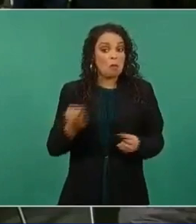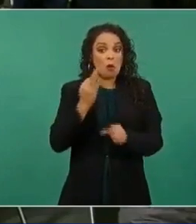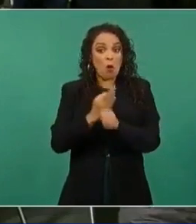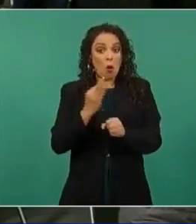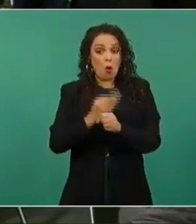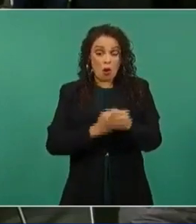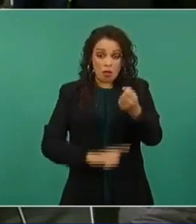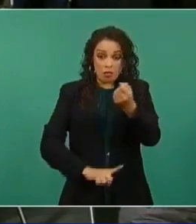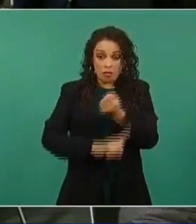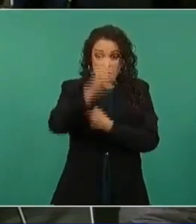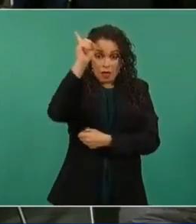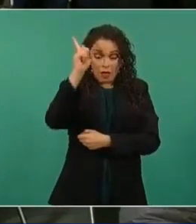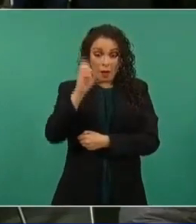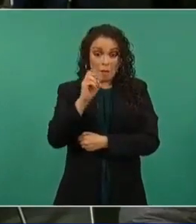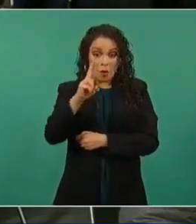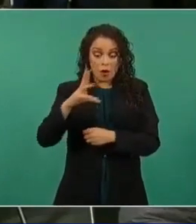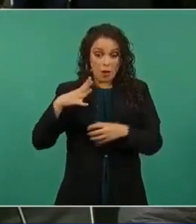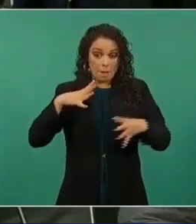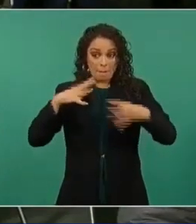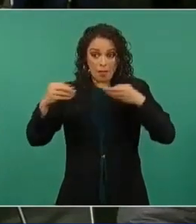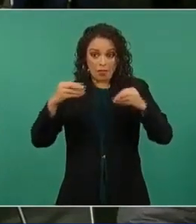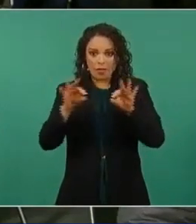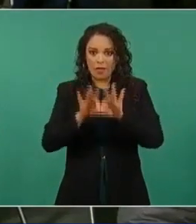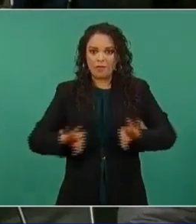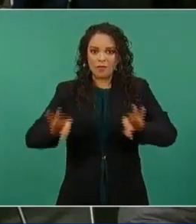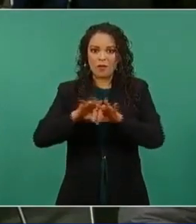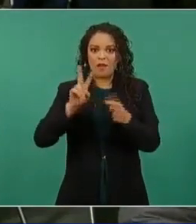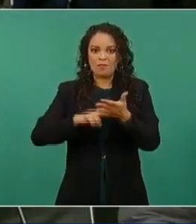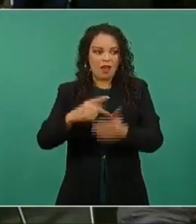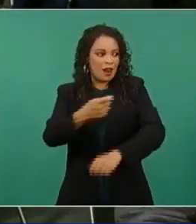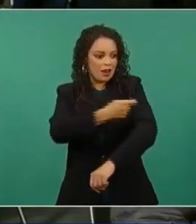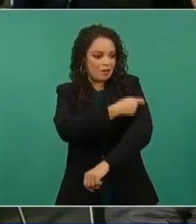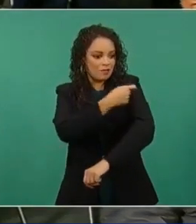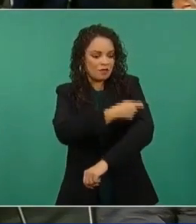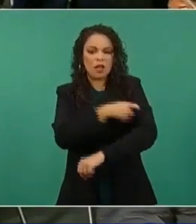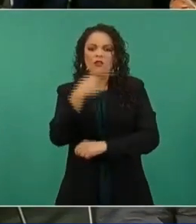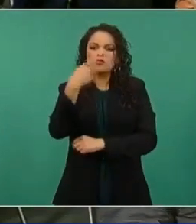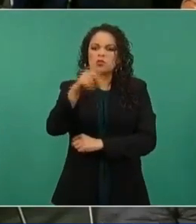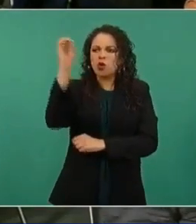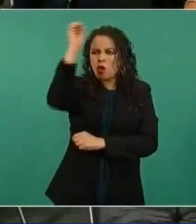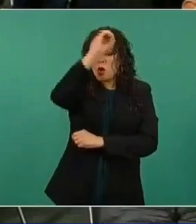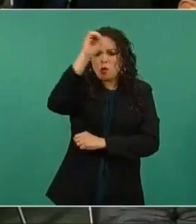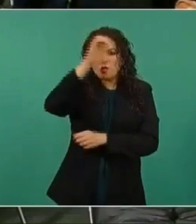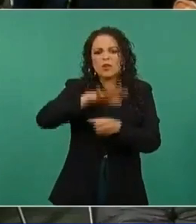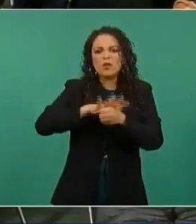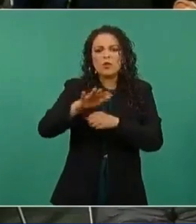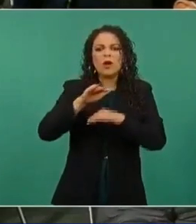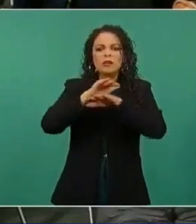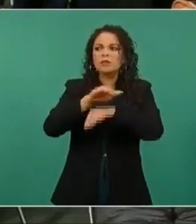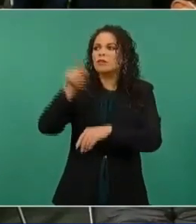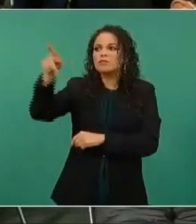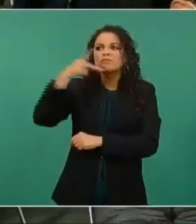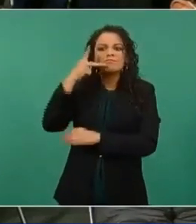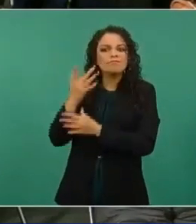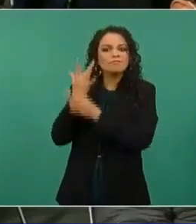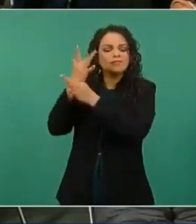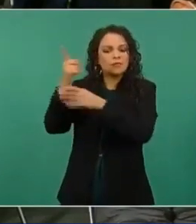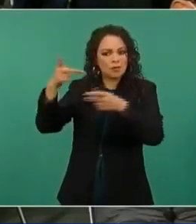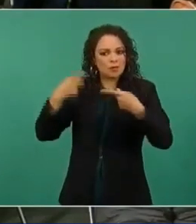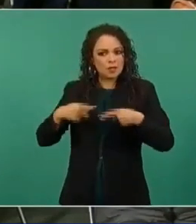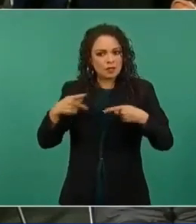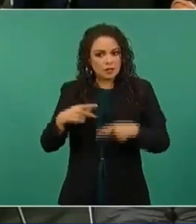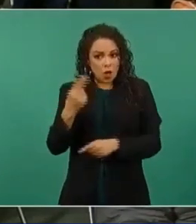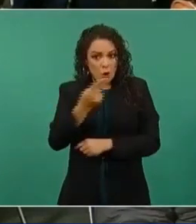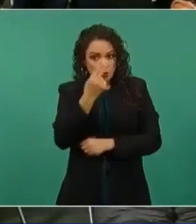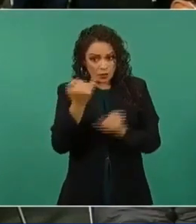es la vacunación. ¿Usted qué opinaría respecto a lo que dice este experto? ¿Es así como usted también lo